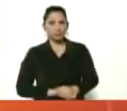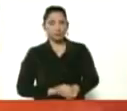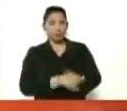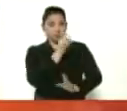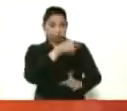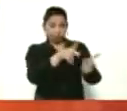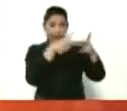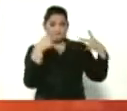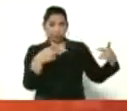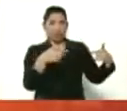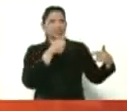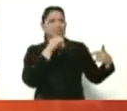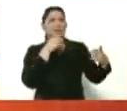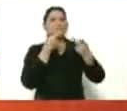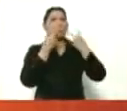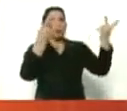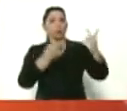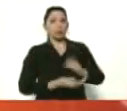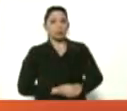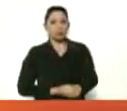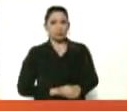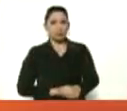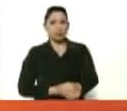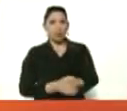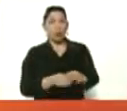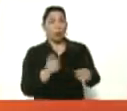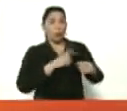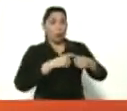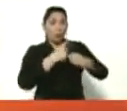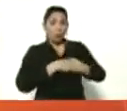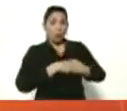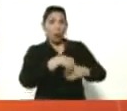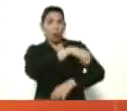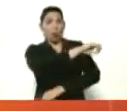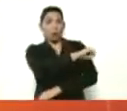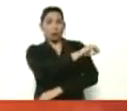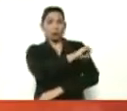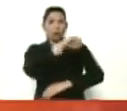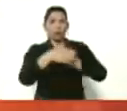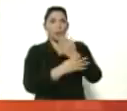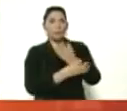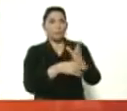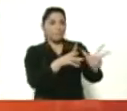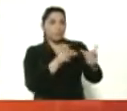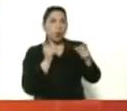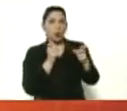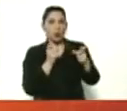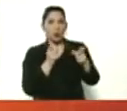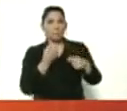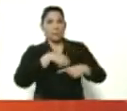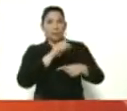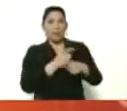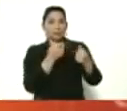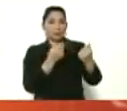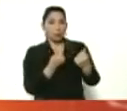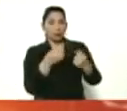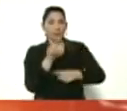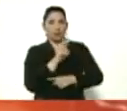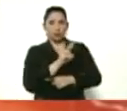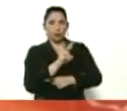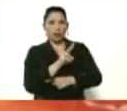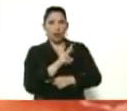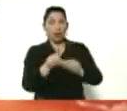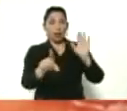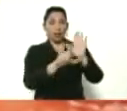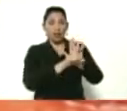Press, que fue quien publicó: los aliados de Guaidó toman parte del primer presupuesto de Venezuela. Y dice, titula así: los